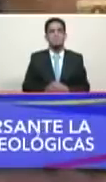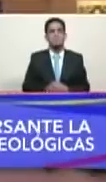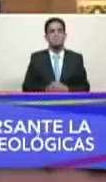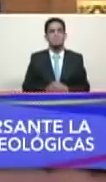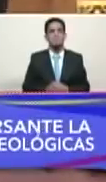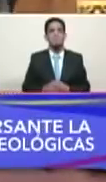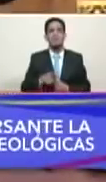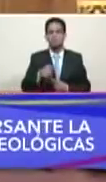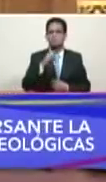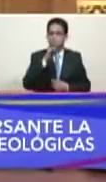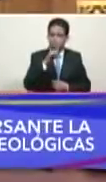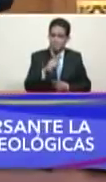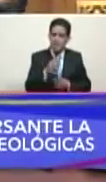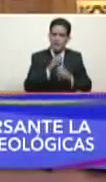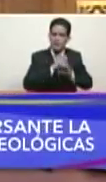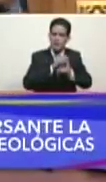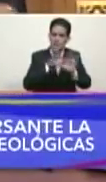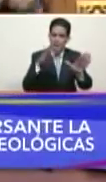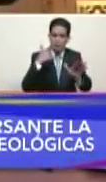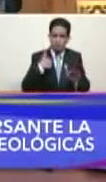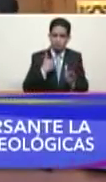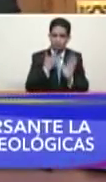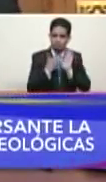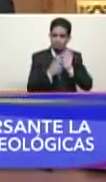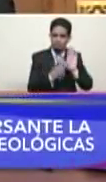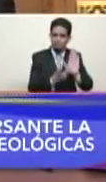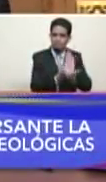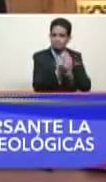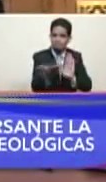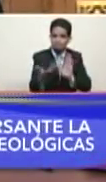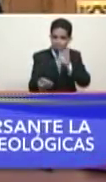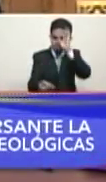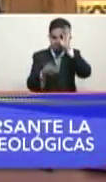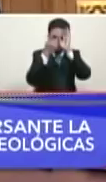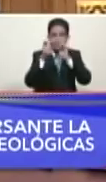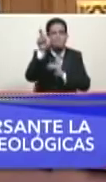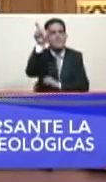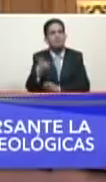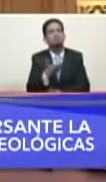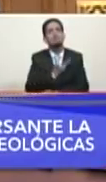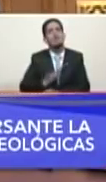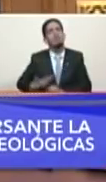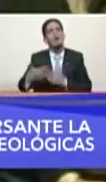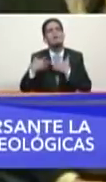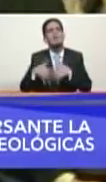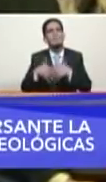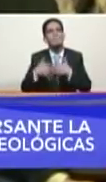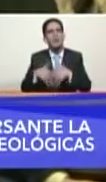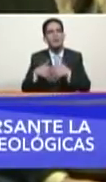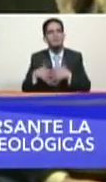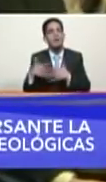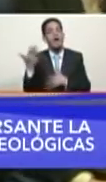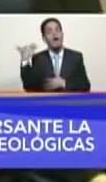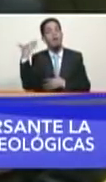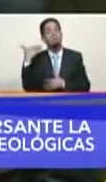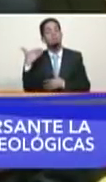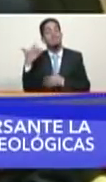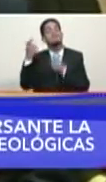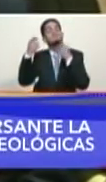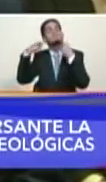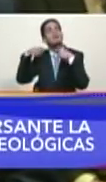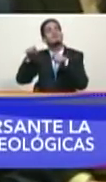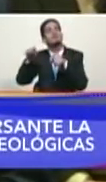Es un mensaje muy claro que quiero afirmar y fijar en los empresarios. Se trató de crear